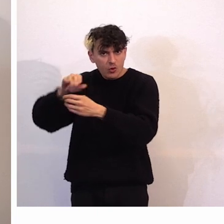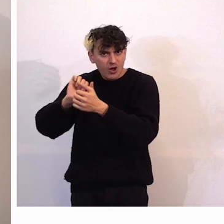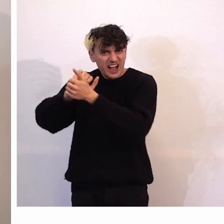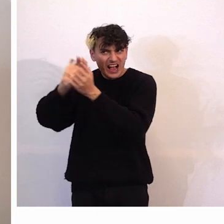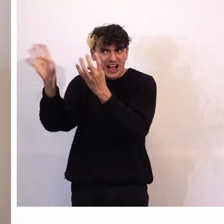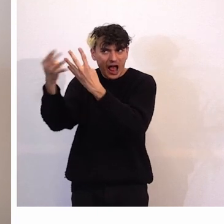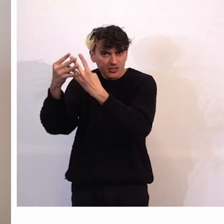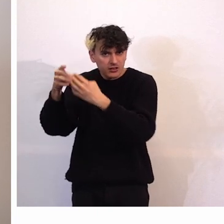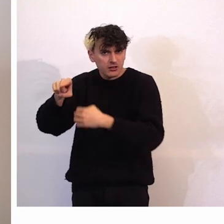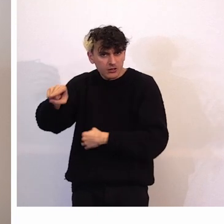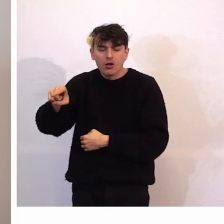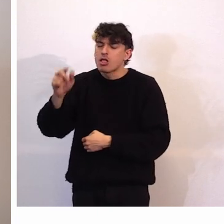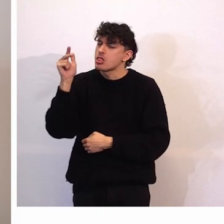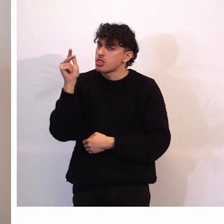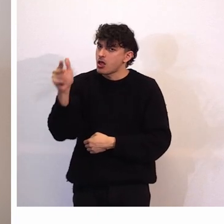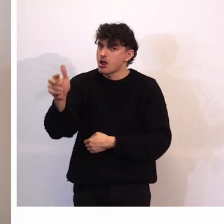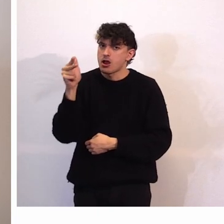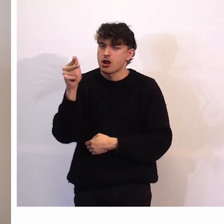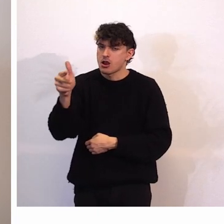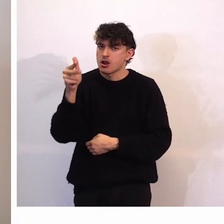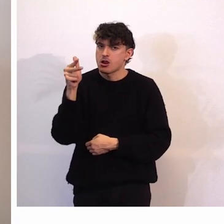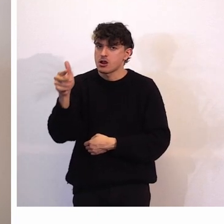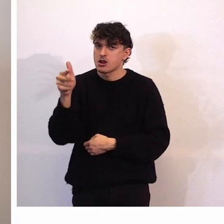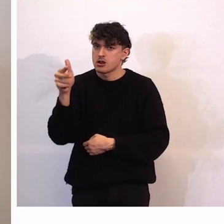también tiene derecho, hombre,